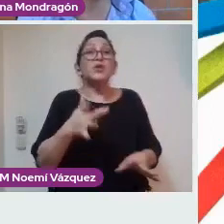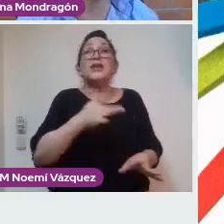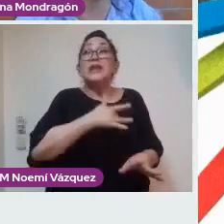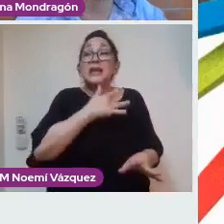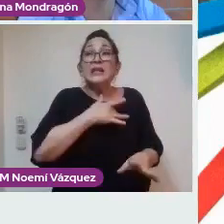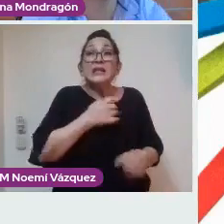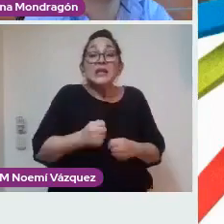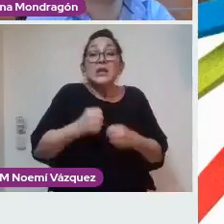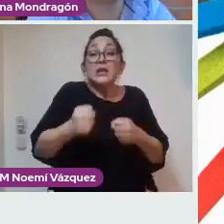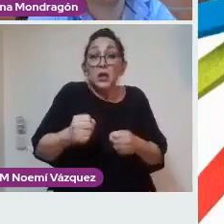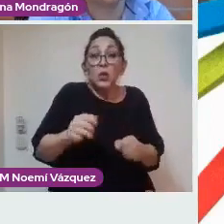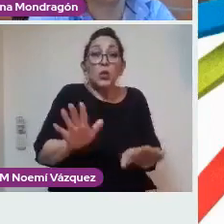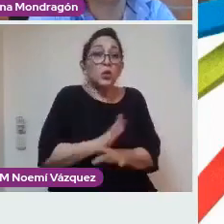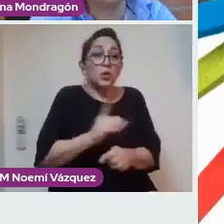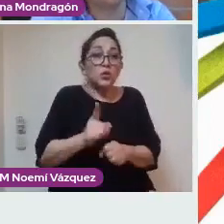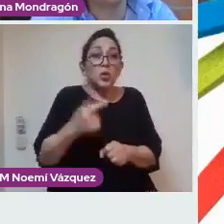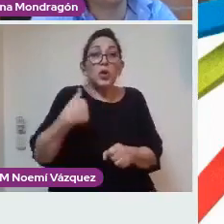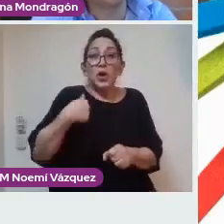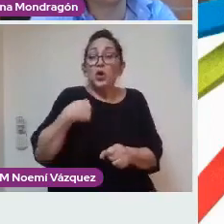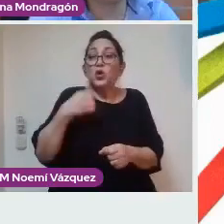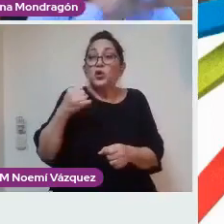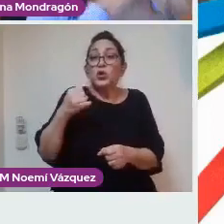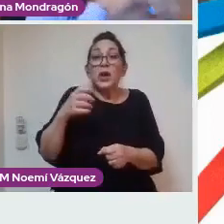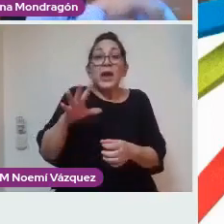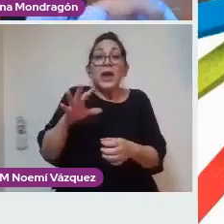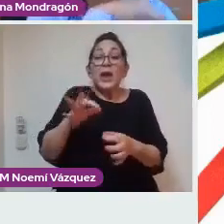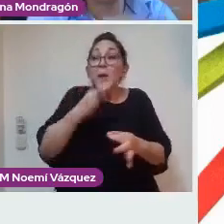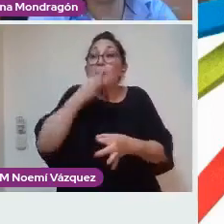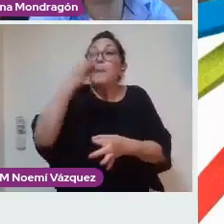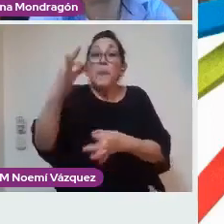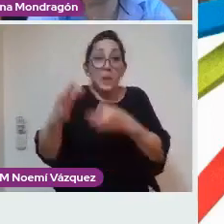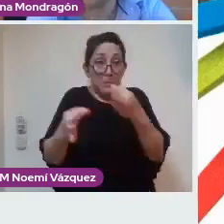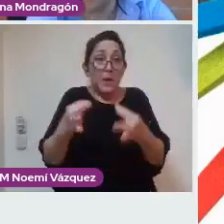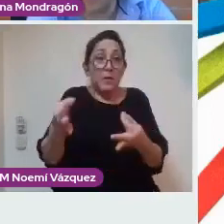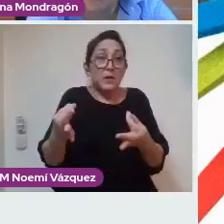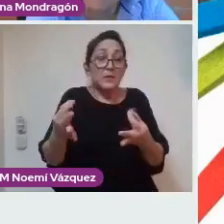informándome de la situación que están pasando mis hijos en este momento, ¿no?